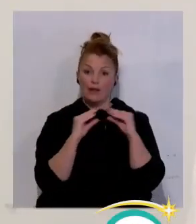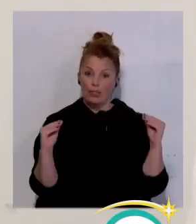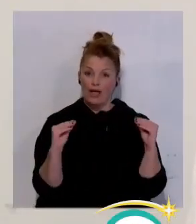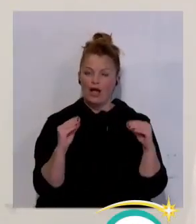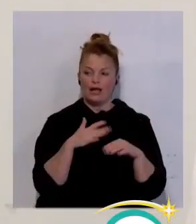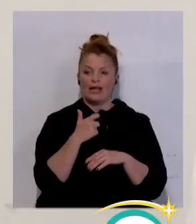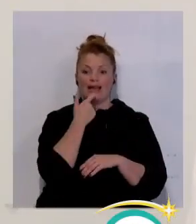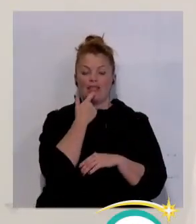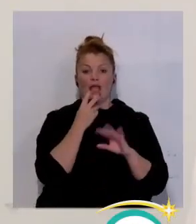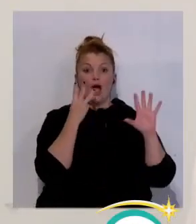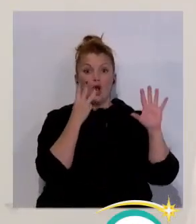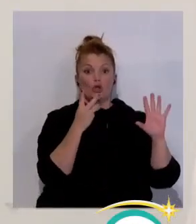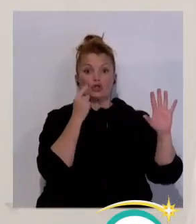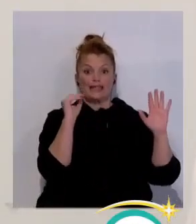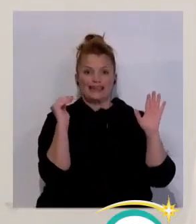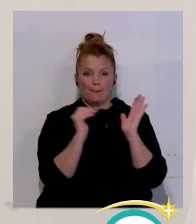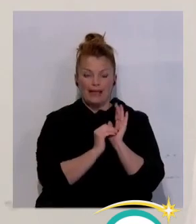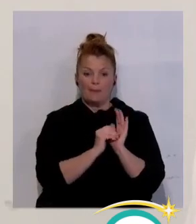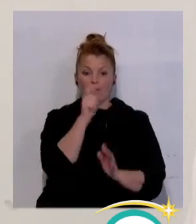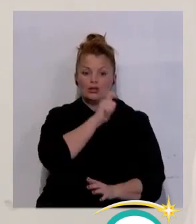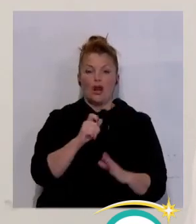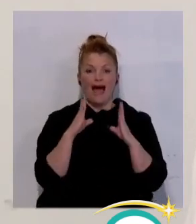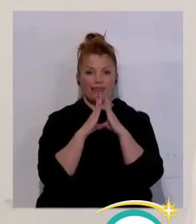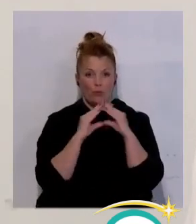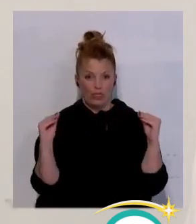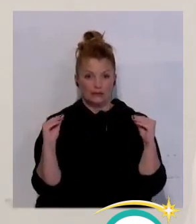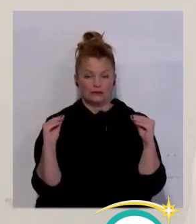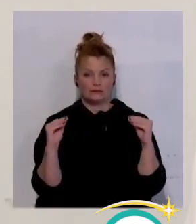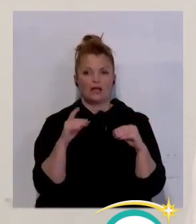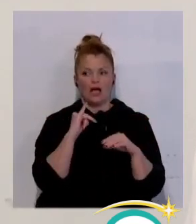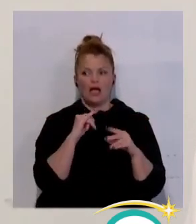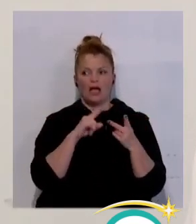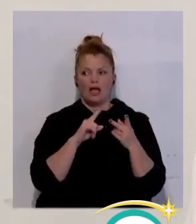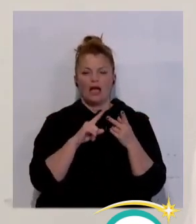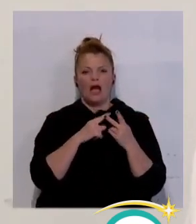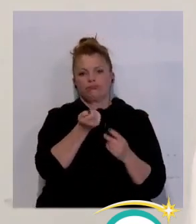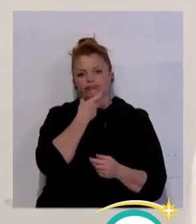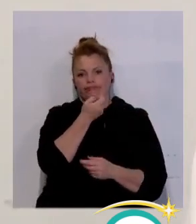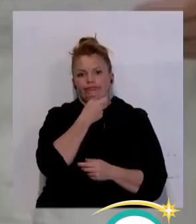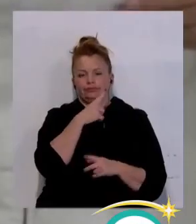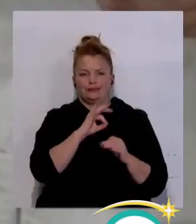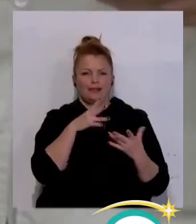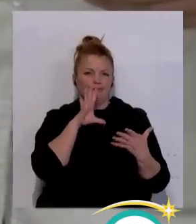decir, 860.000 andaluces, consumen benzodiazepinas.